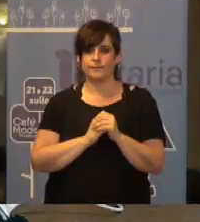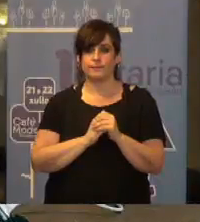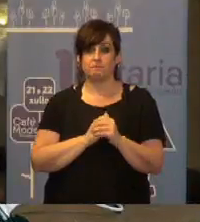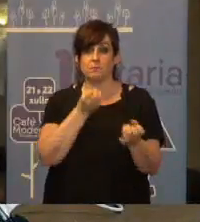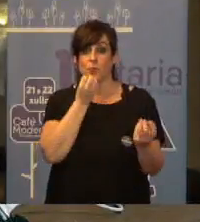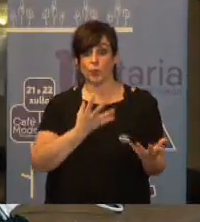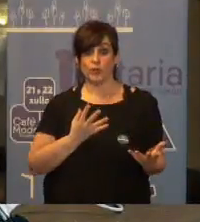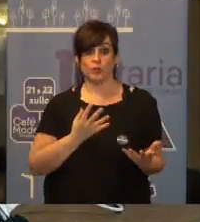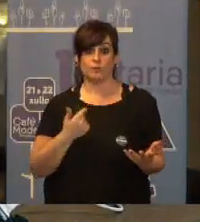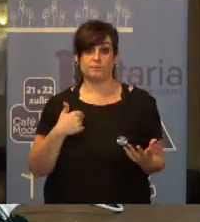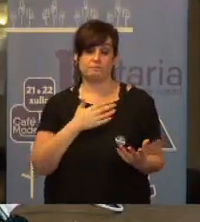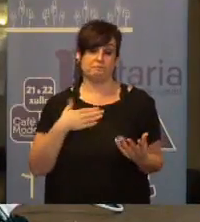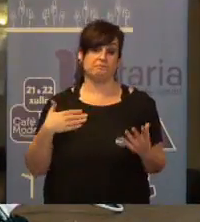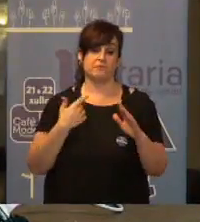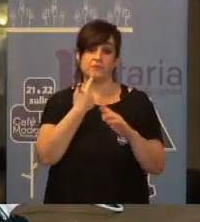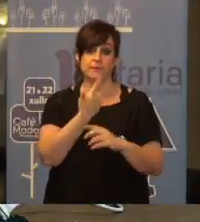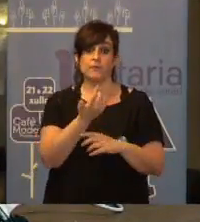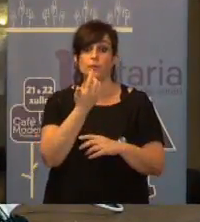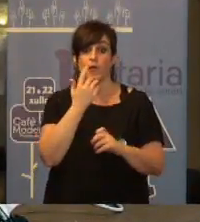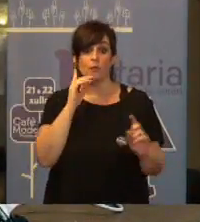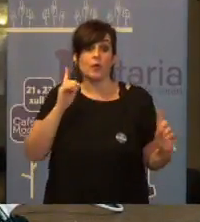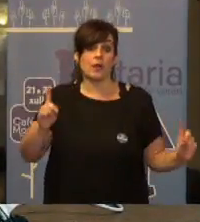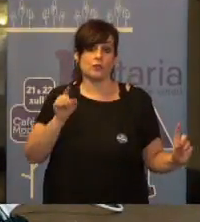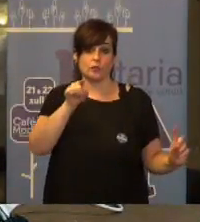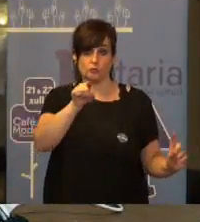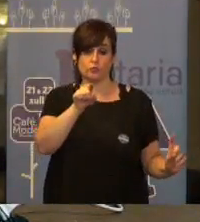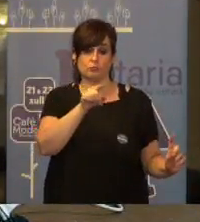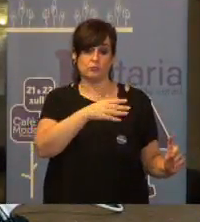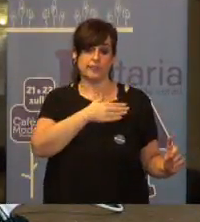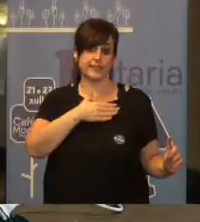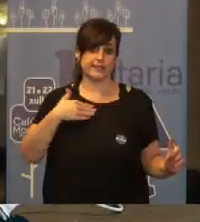Bueno, quero dicir que se tú queres